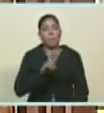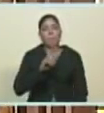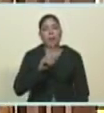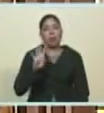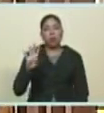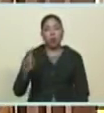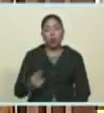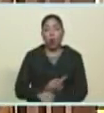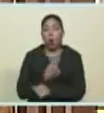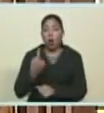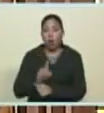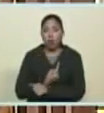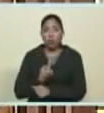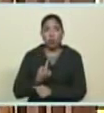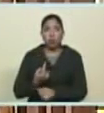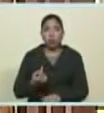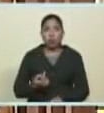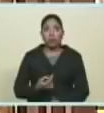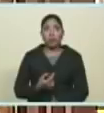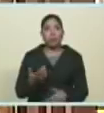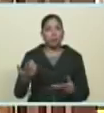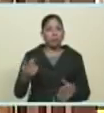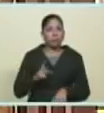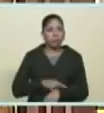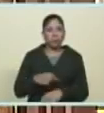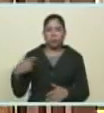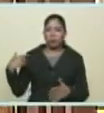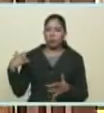horas y han pasado